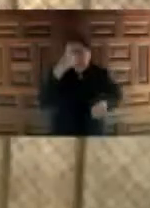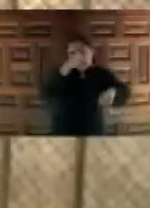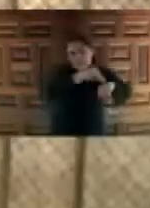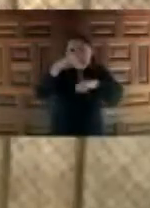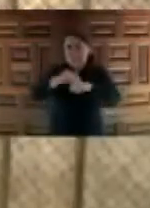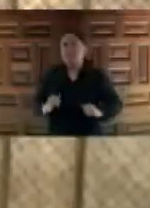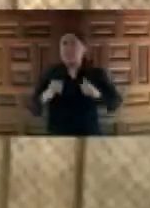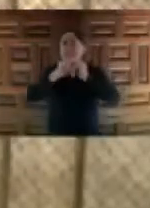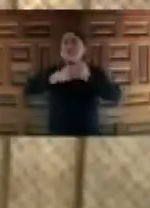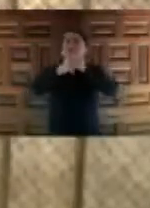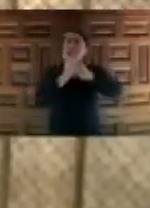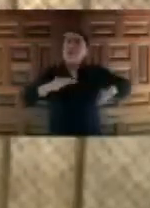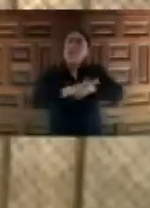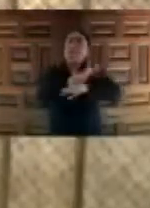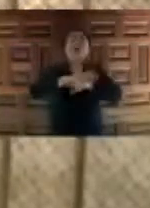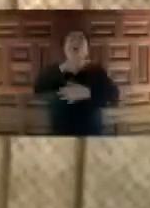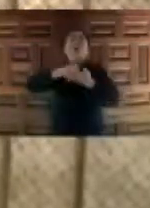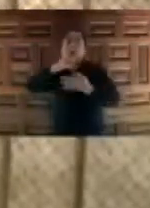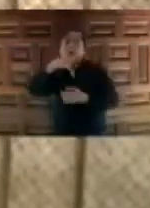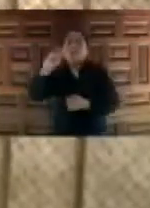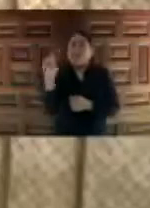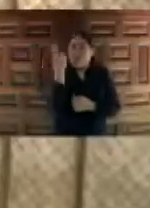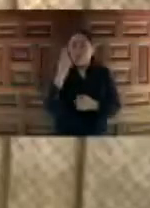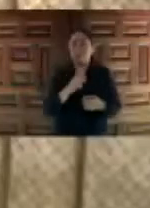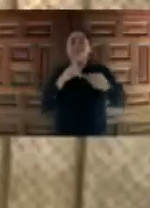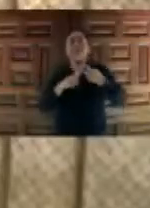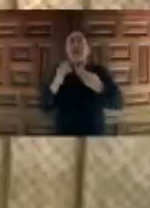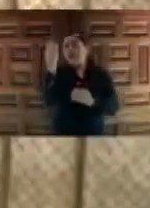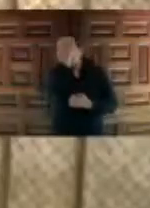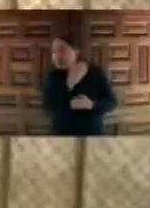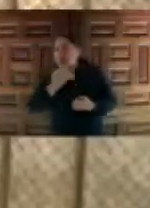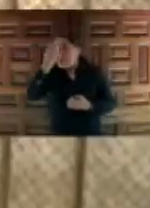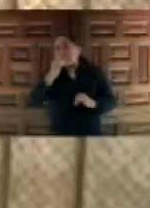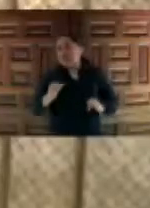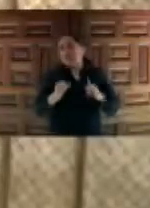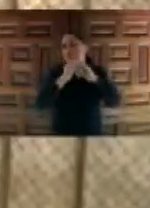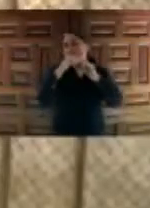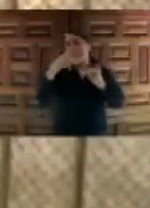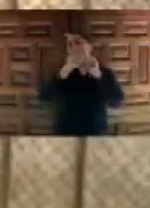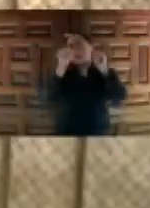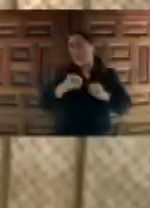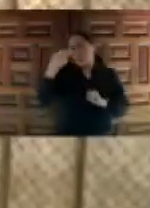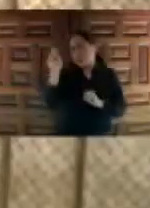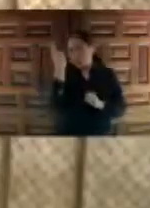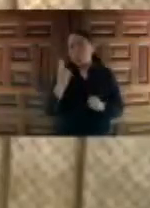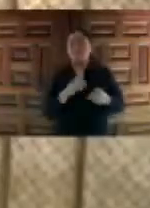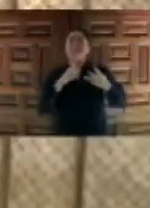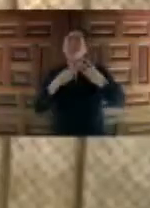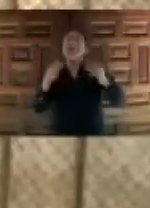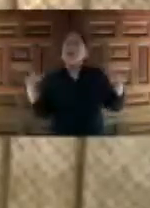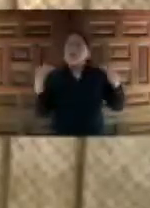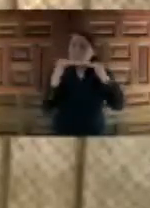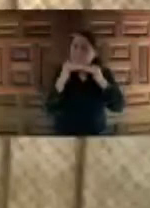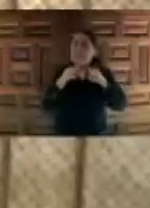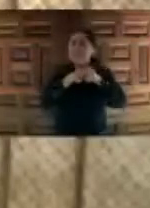y cambio en la educación superior, análisis institucional del sistema universitario mexicano y desigualdad y equidad